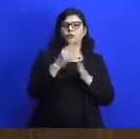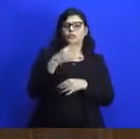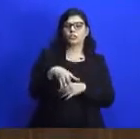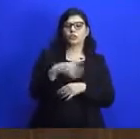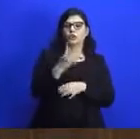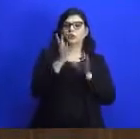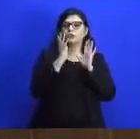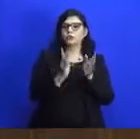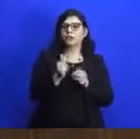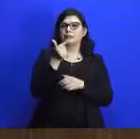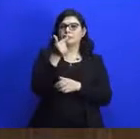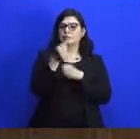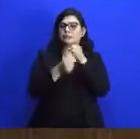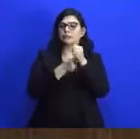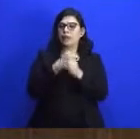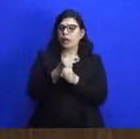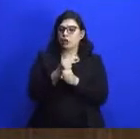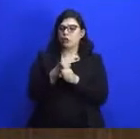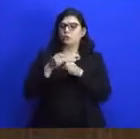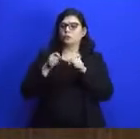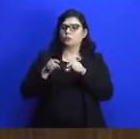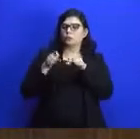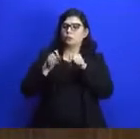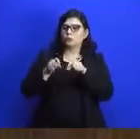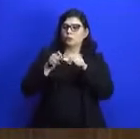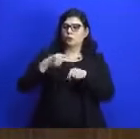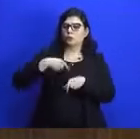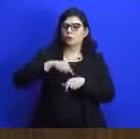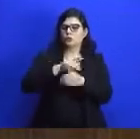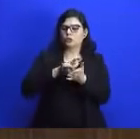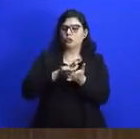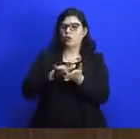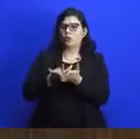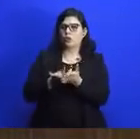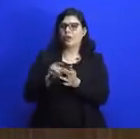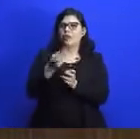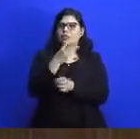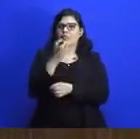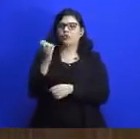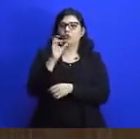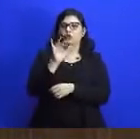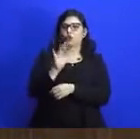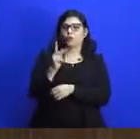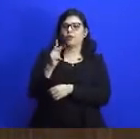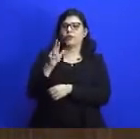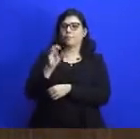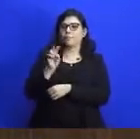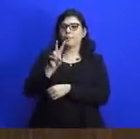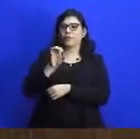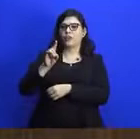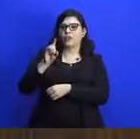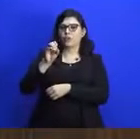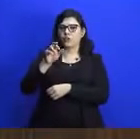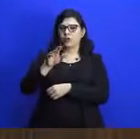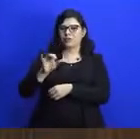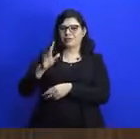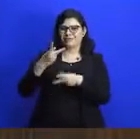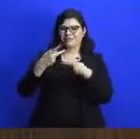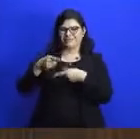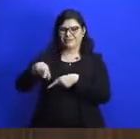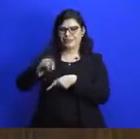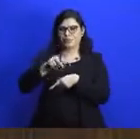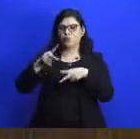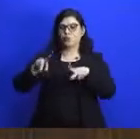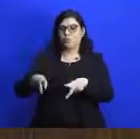van 7 generaciones del programa, donde apoyamos a más de 350 proveedores, los cuales han incrementado sus ventas con más